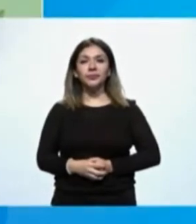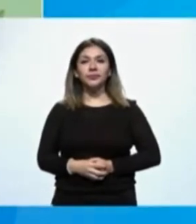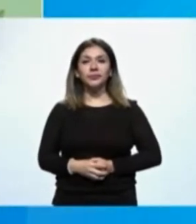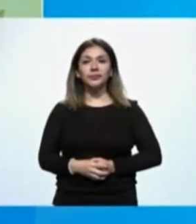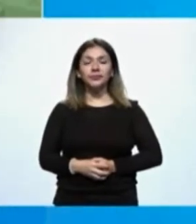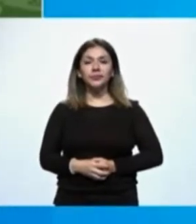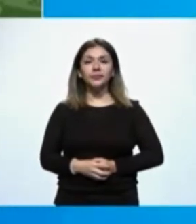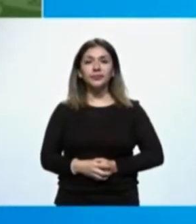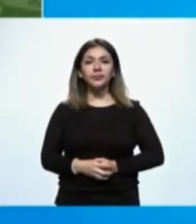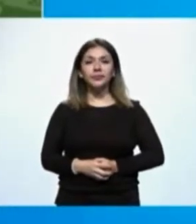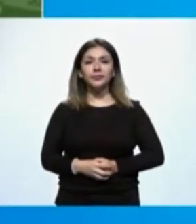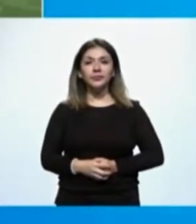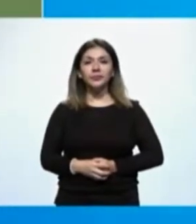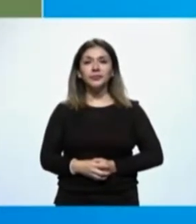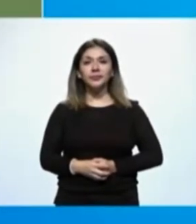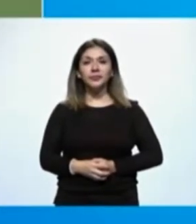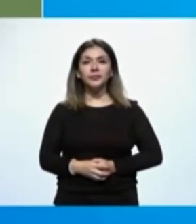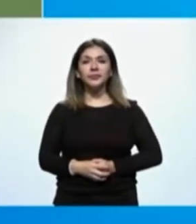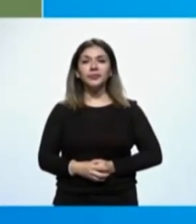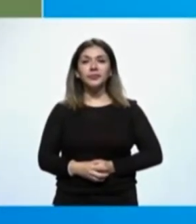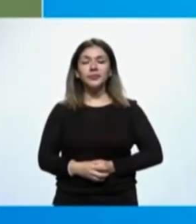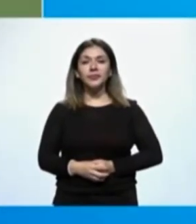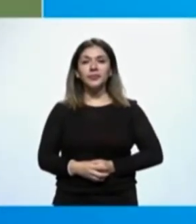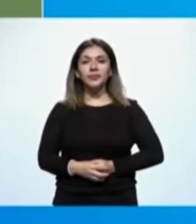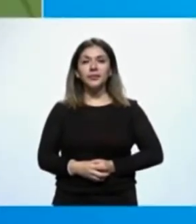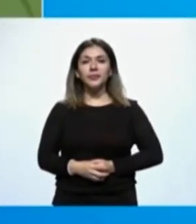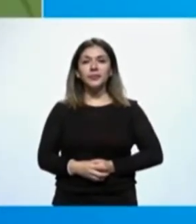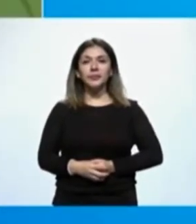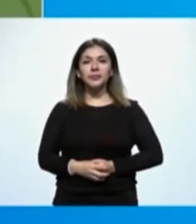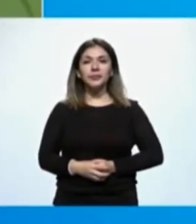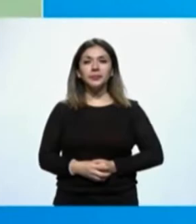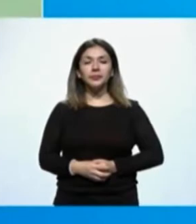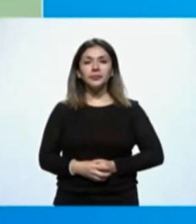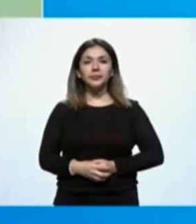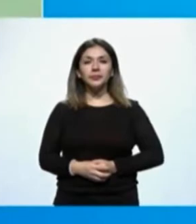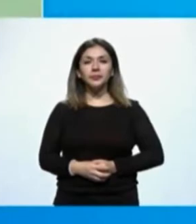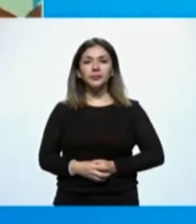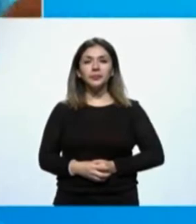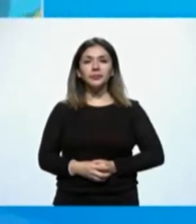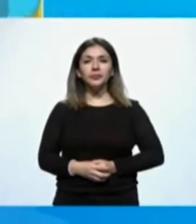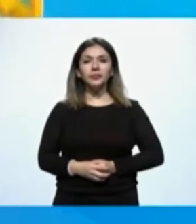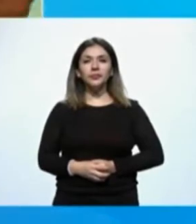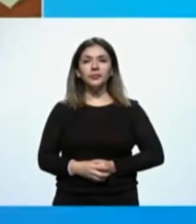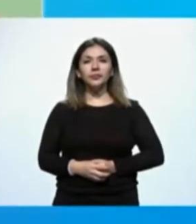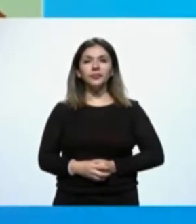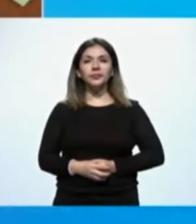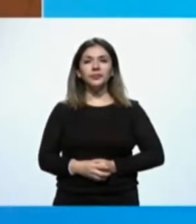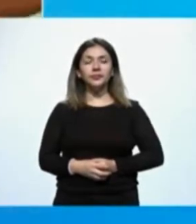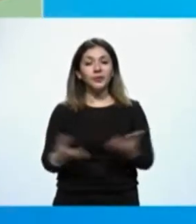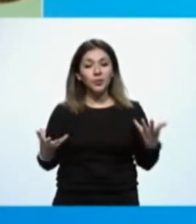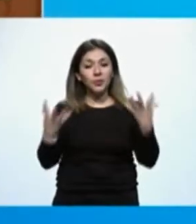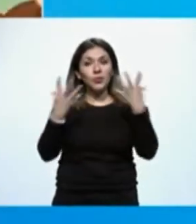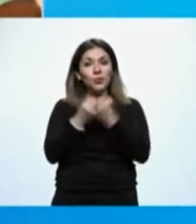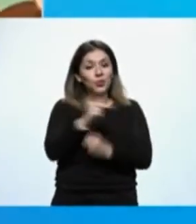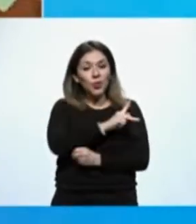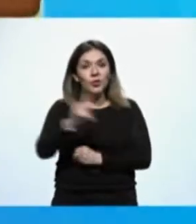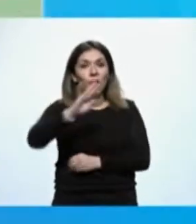Guau, guau, guau, ton, ton, ton, el acordeón y el tambor. Se juntan